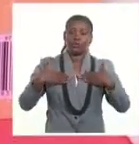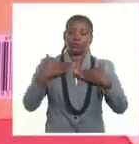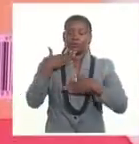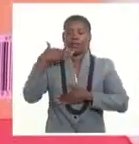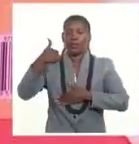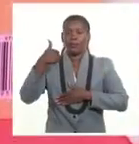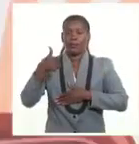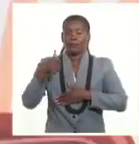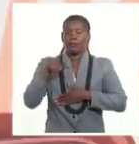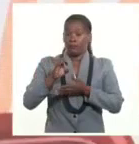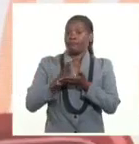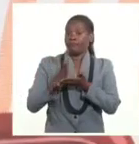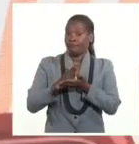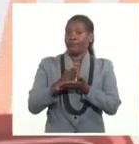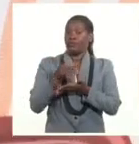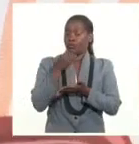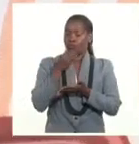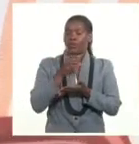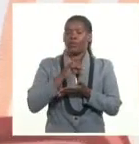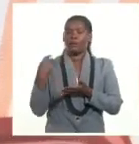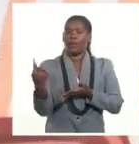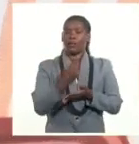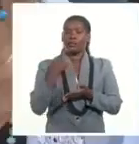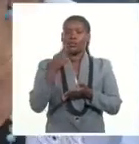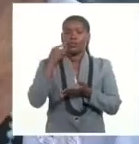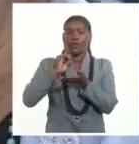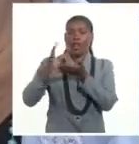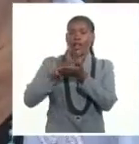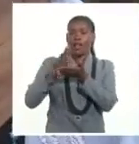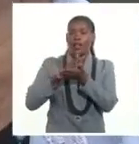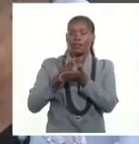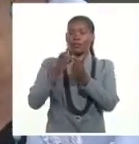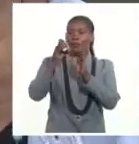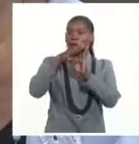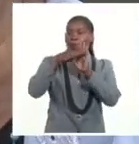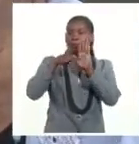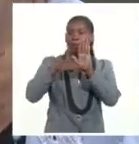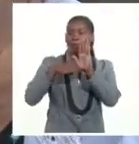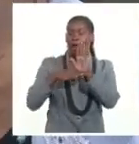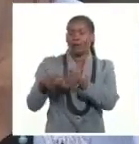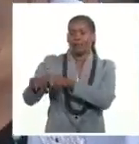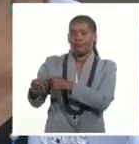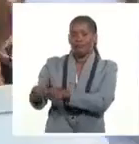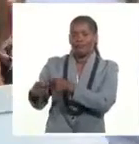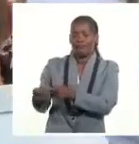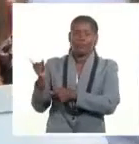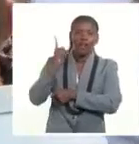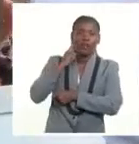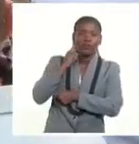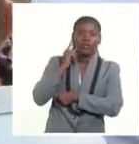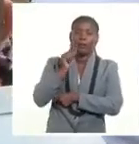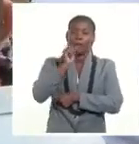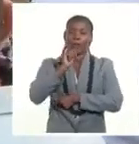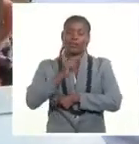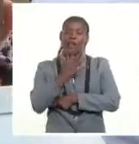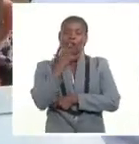a disposición del público libretos escritos originalmente para Alegrías de Sobremesa y parodias del autor de uno de los hitos de la